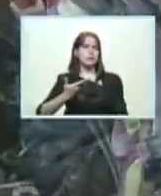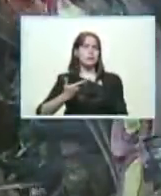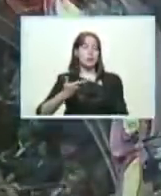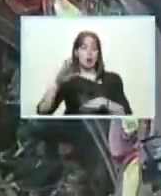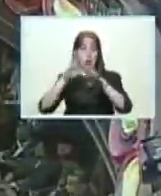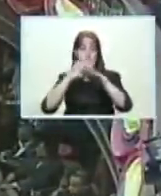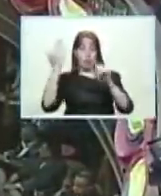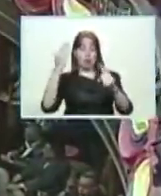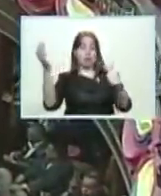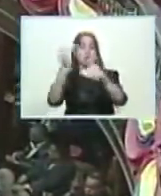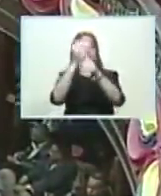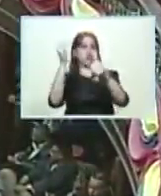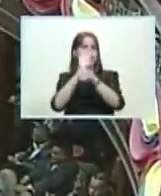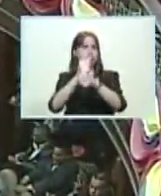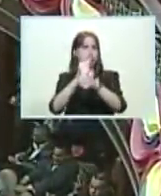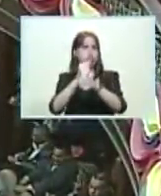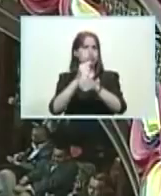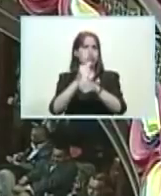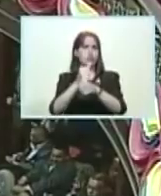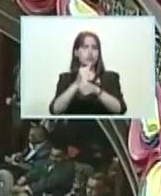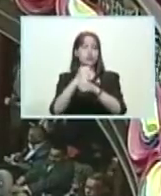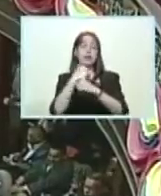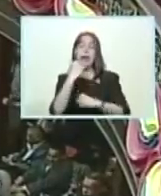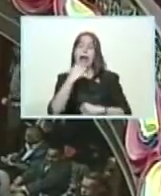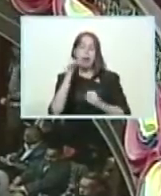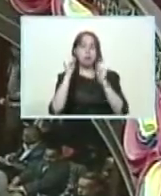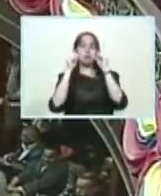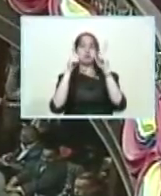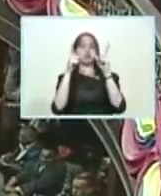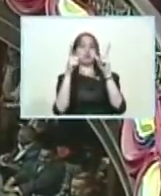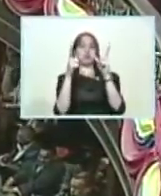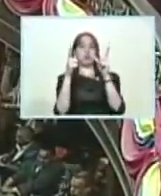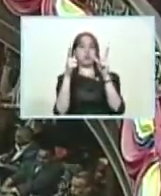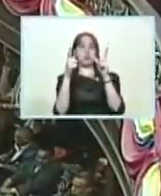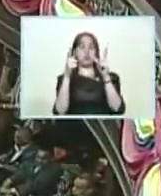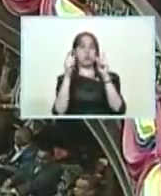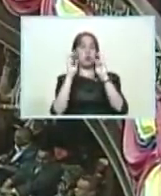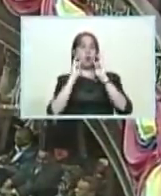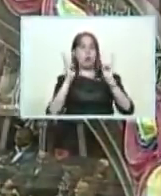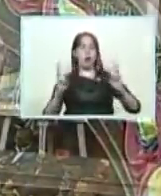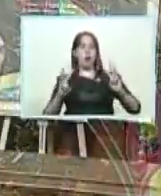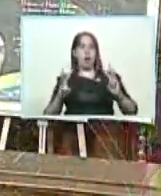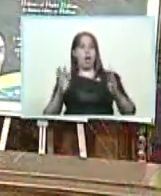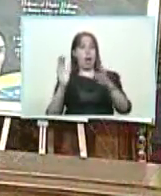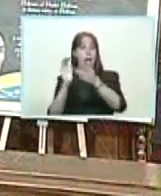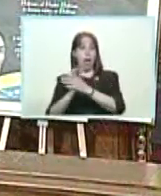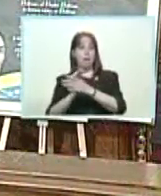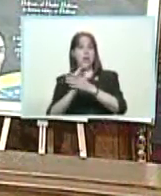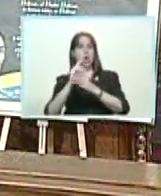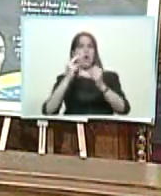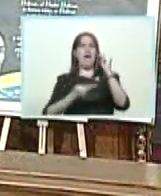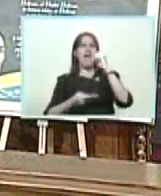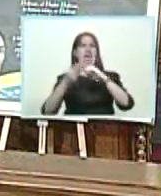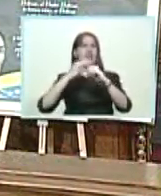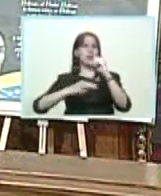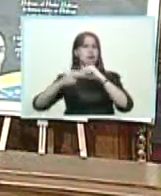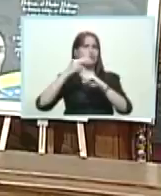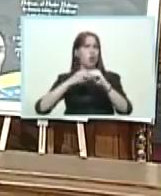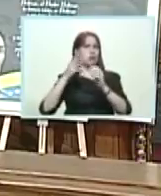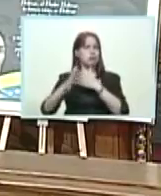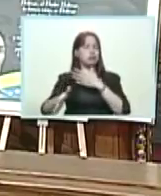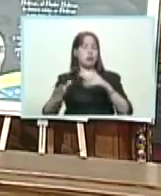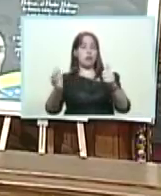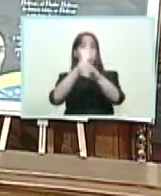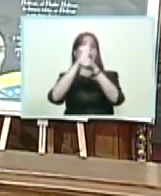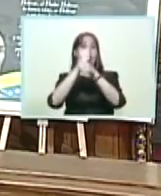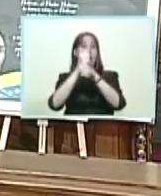porque hemos logrado algo increíble, compañero Héctor Rodríguez. Hemos